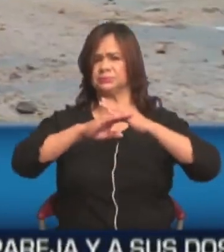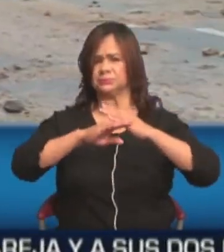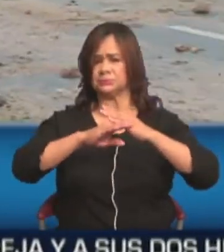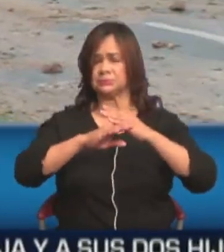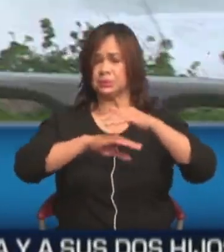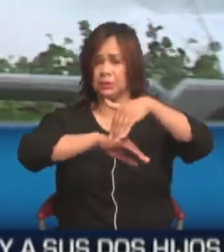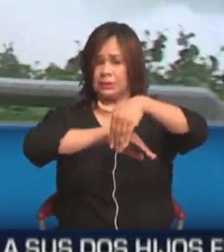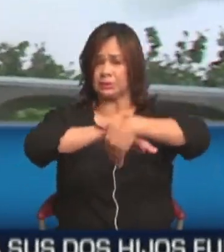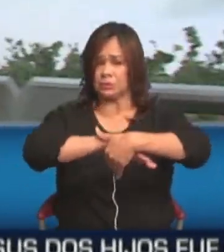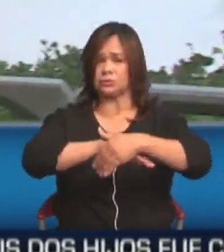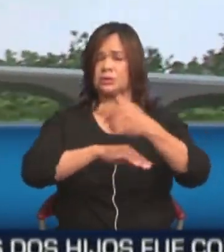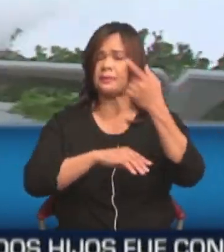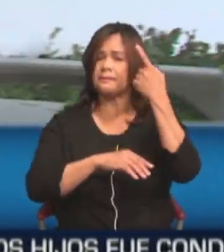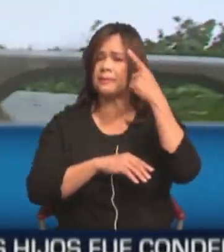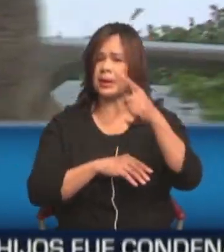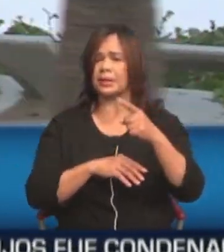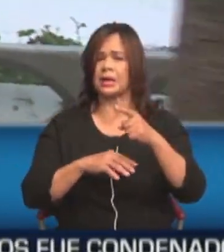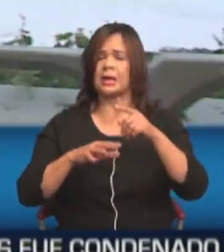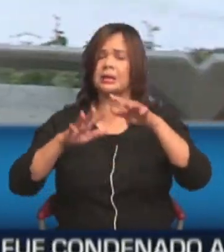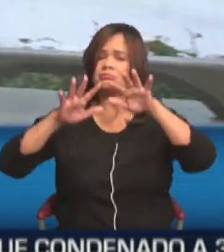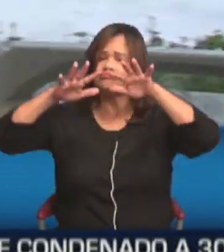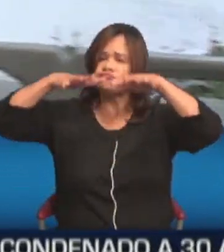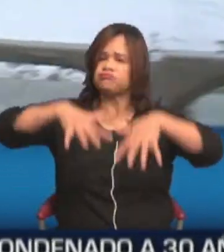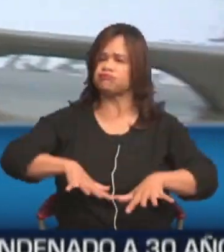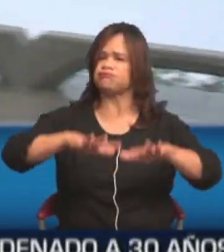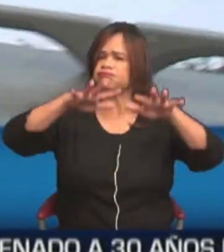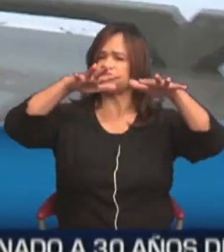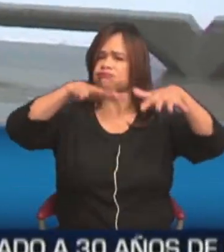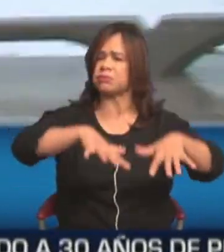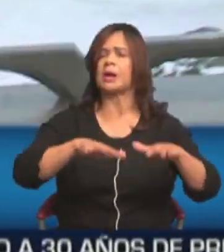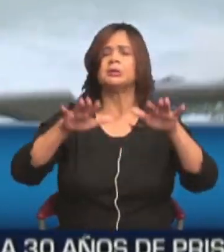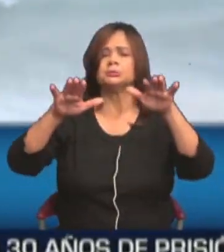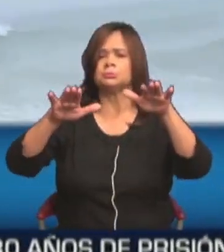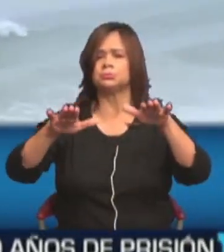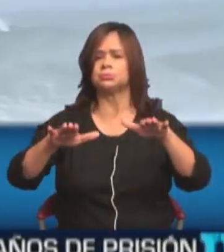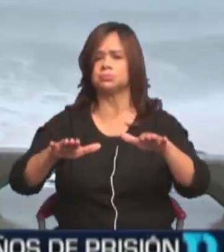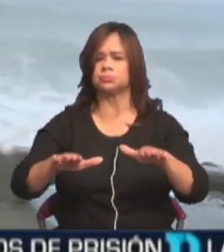esta noche, hasta tanto el nivel de las olas retornen a su normalidad.